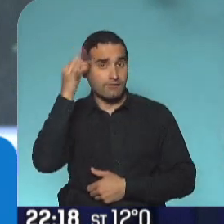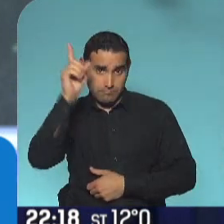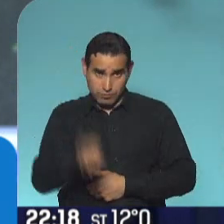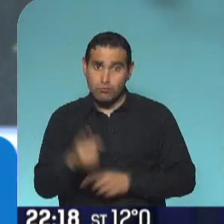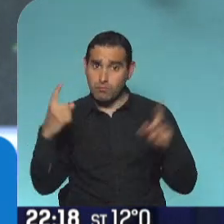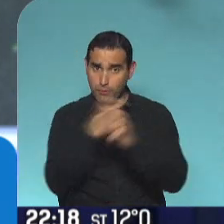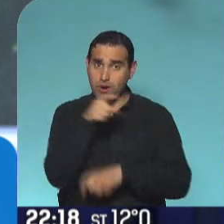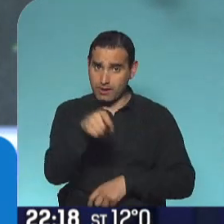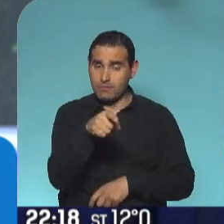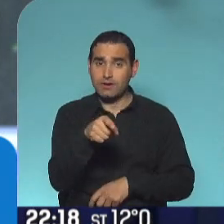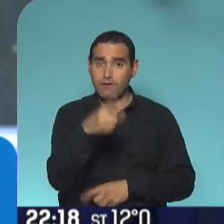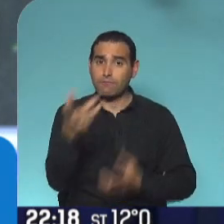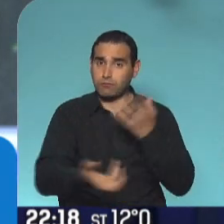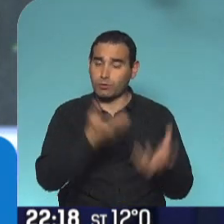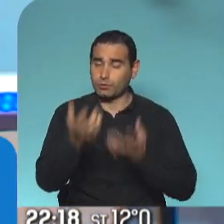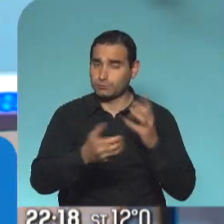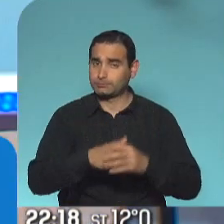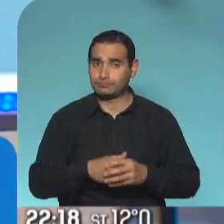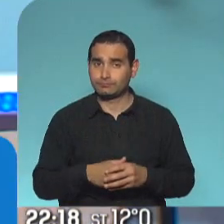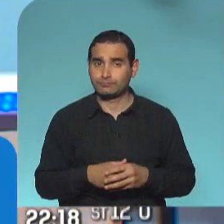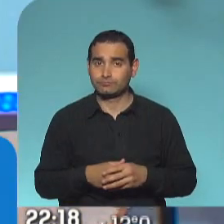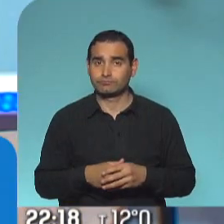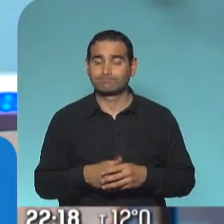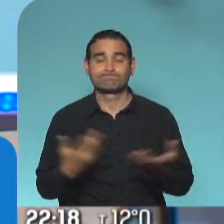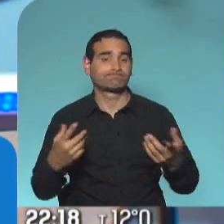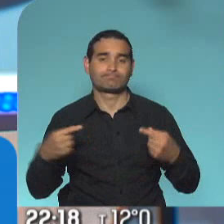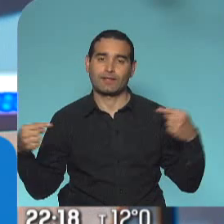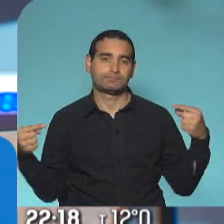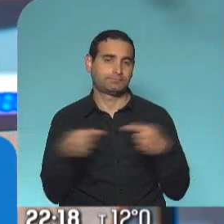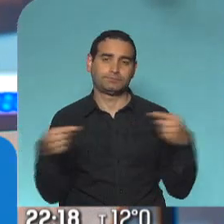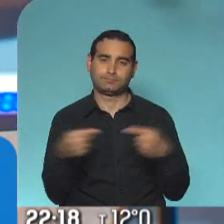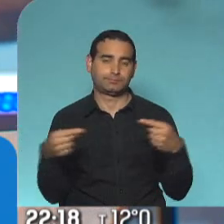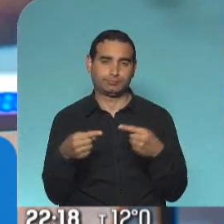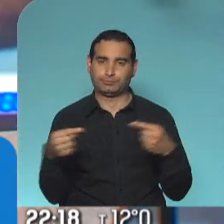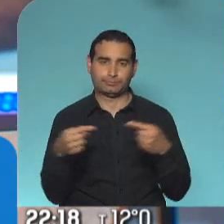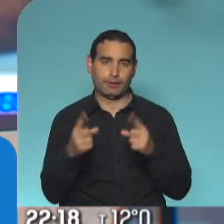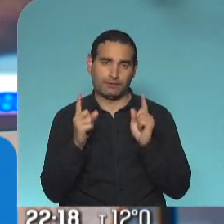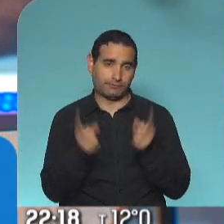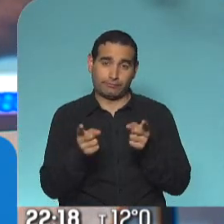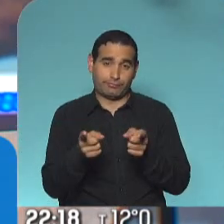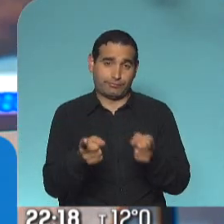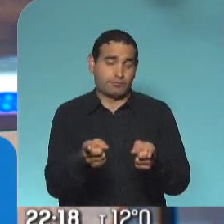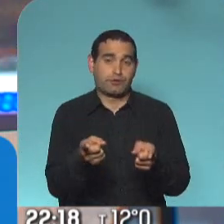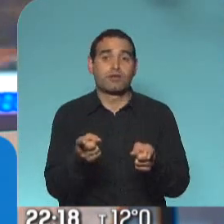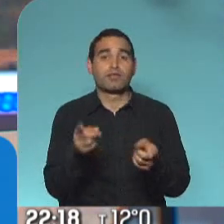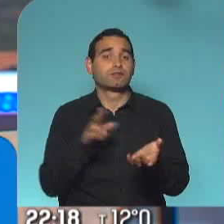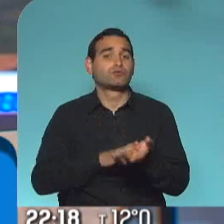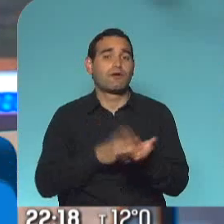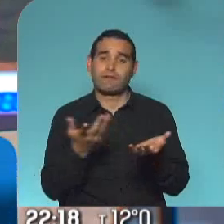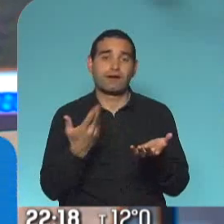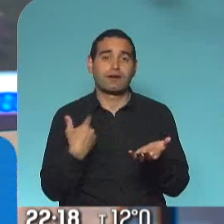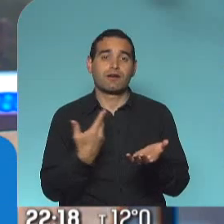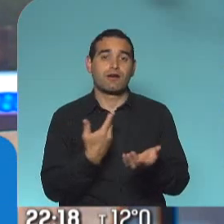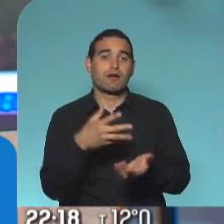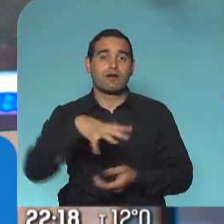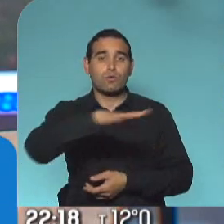un frente importante de focos de incendio. Y la gran discusión que se ha planteado y que se seguirá planteando es la de la soberanía nacional,